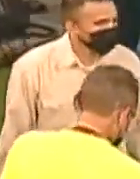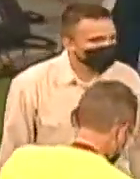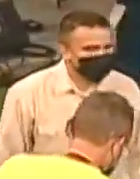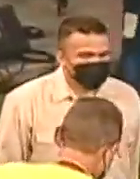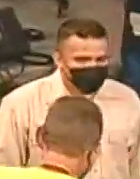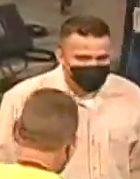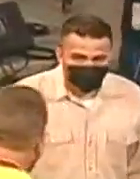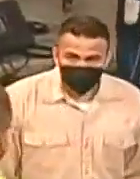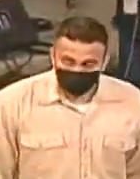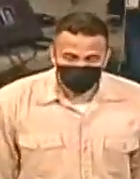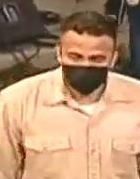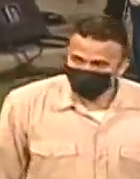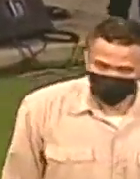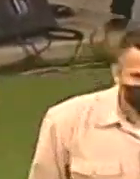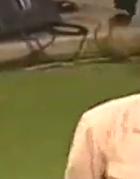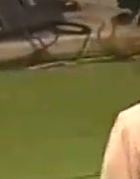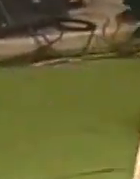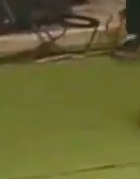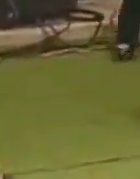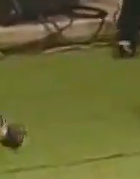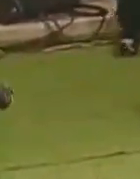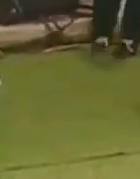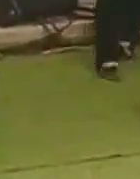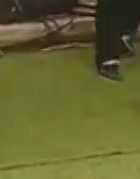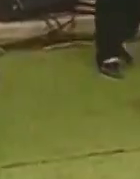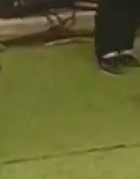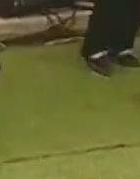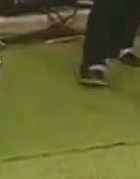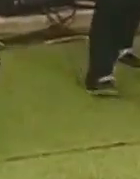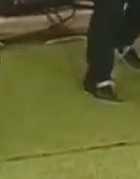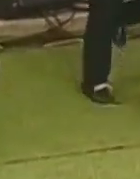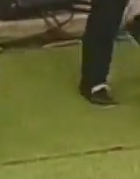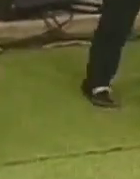Saludando al capitán Escalona, mi respeto.